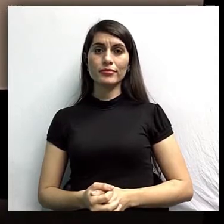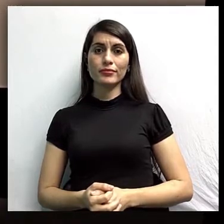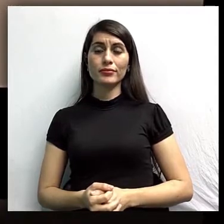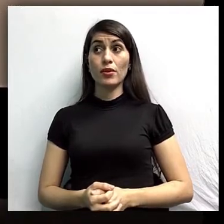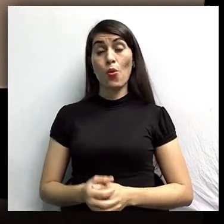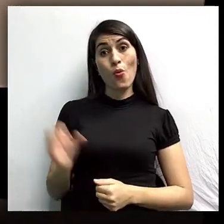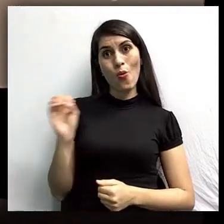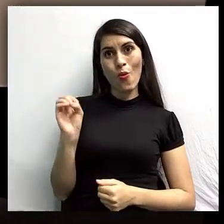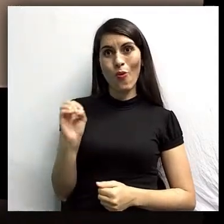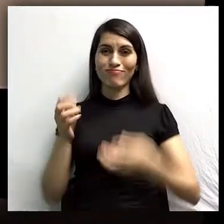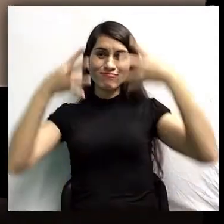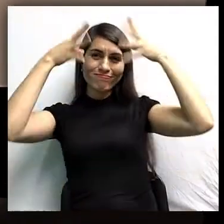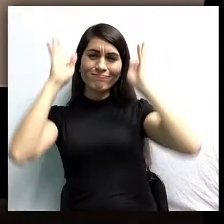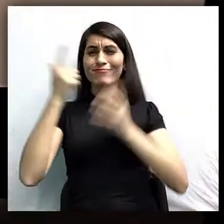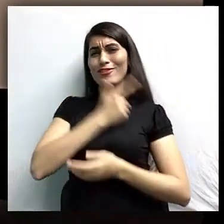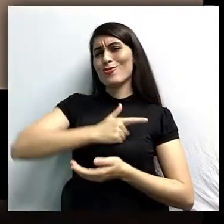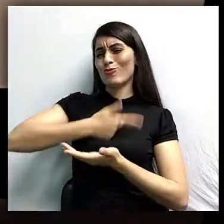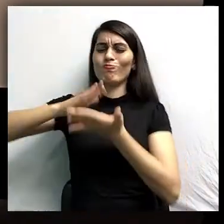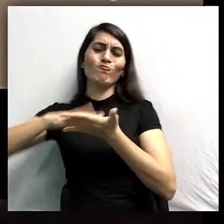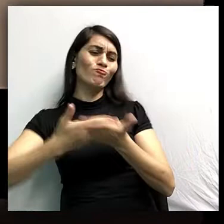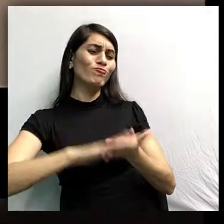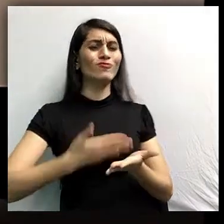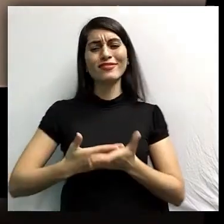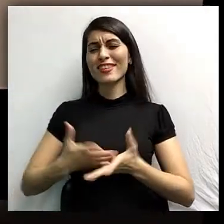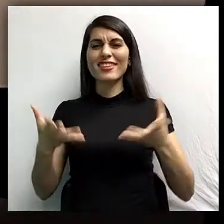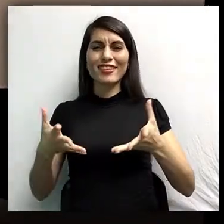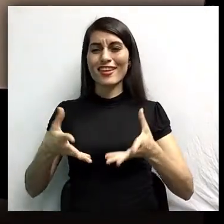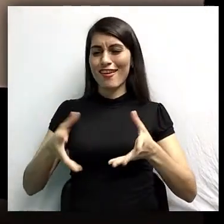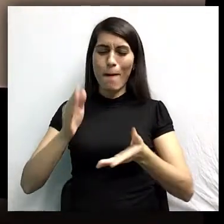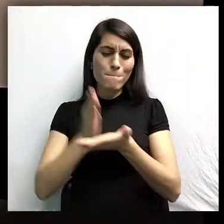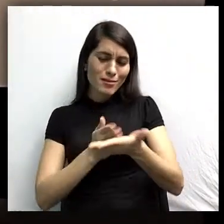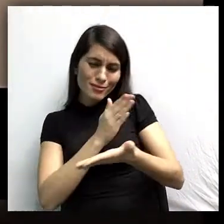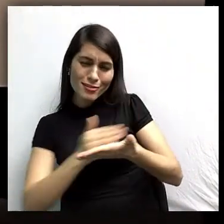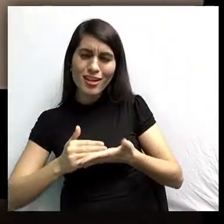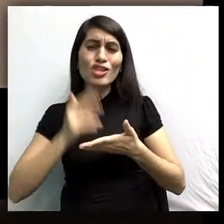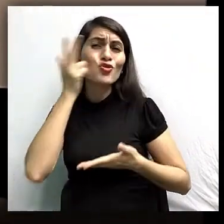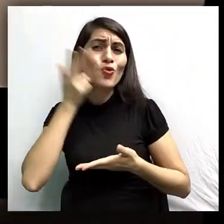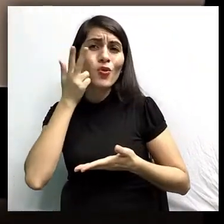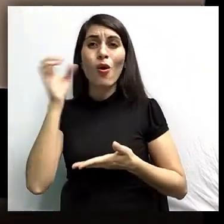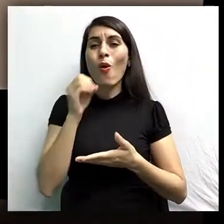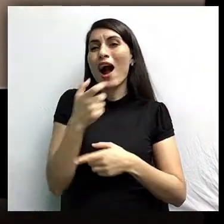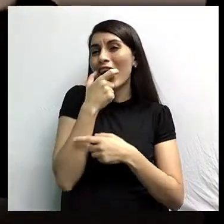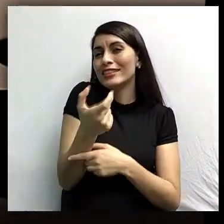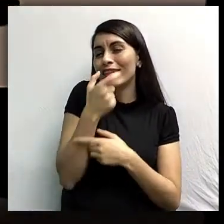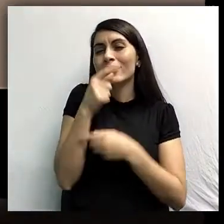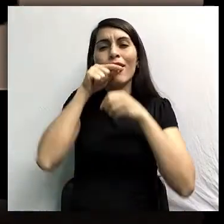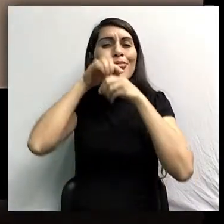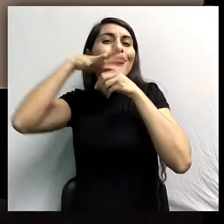O princesas cocineras que hicieran tartas de chocolate y galletas con mermelada.